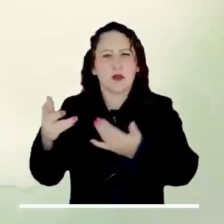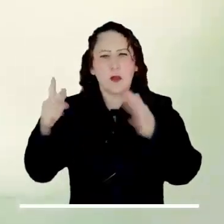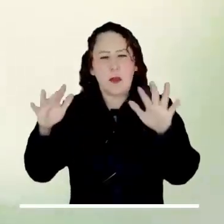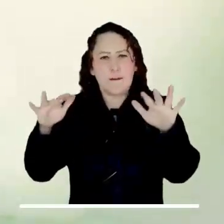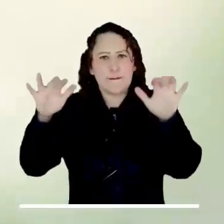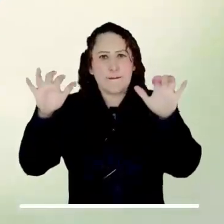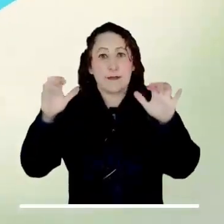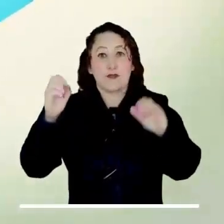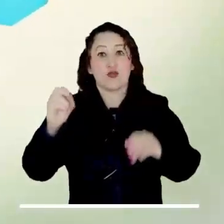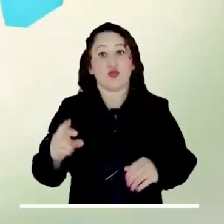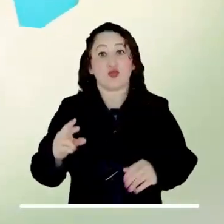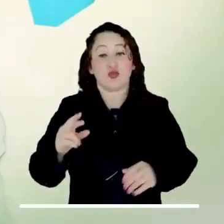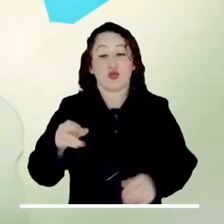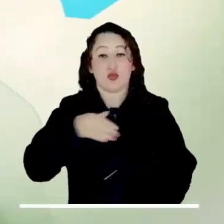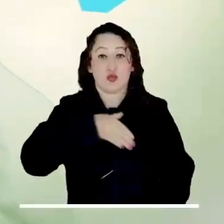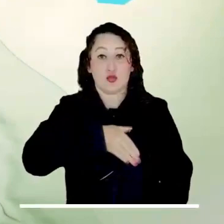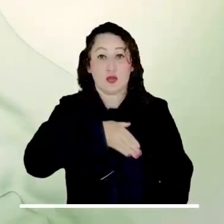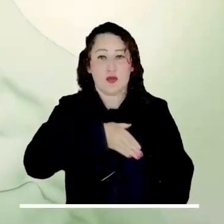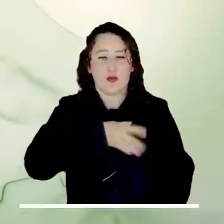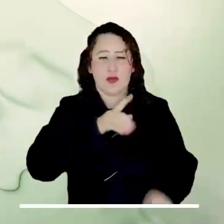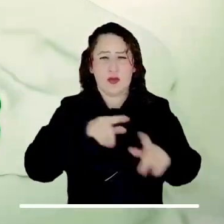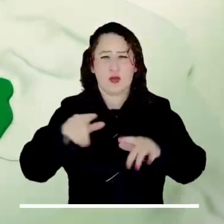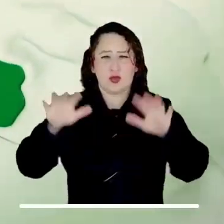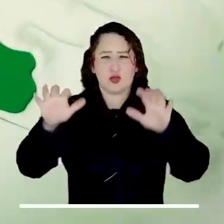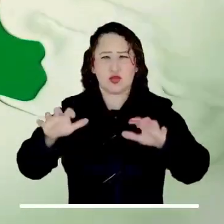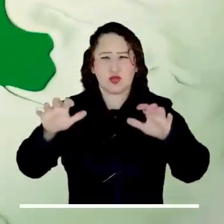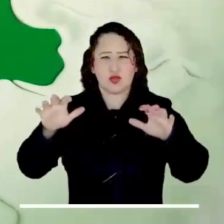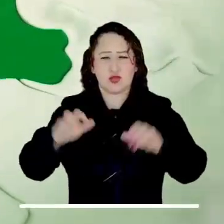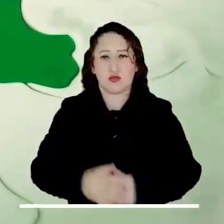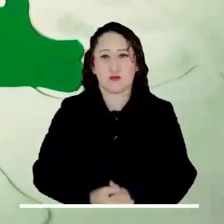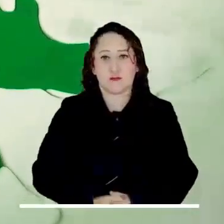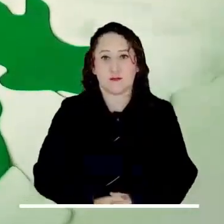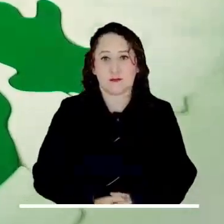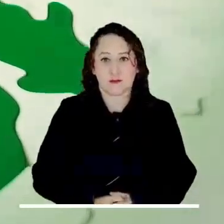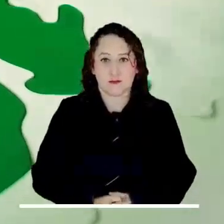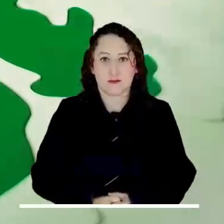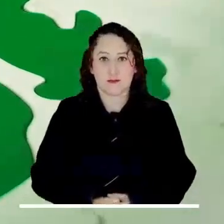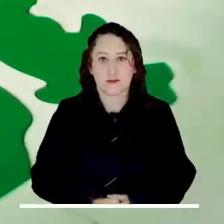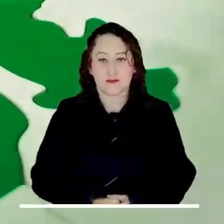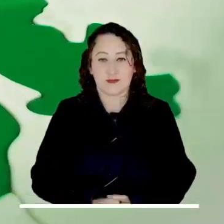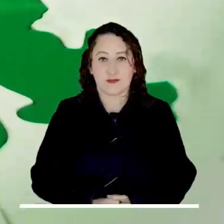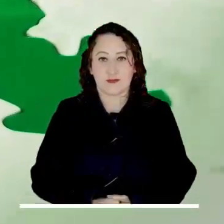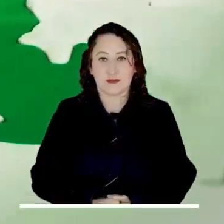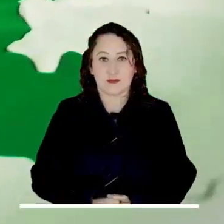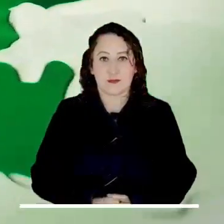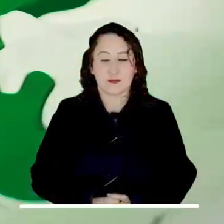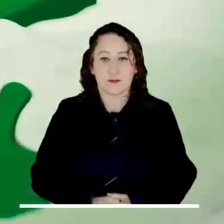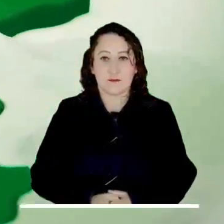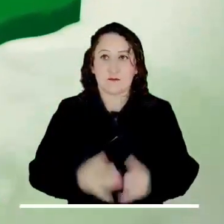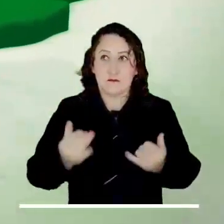Caribe tendremos tiempo seco, salvo en el sur de Bolívar, donde se estiman algunas lluvias.